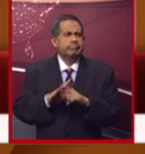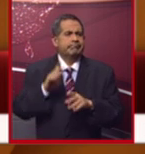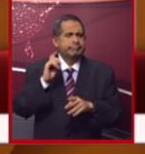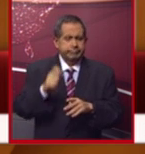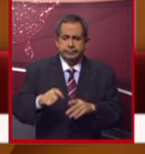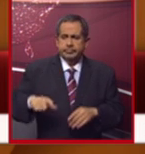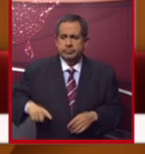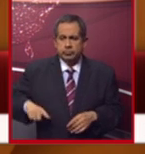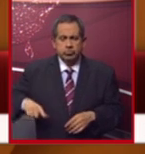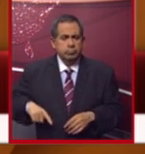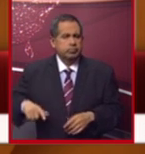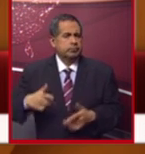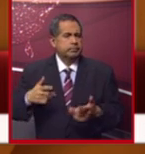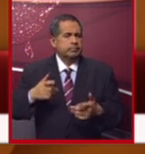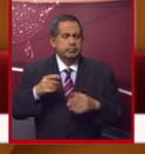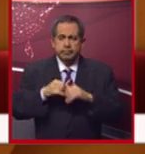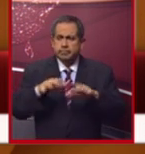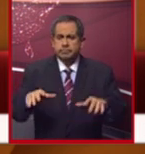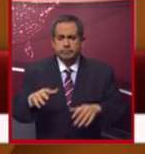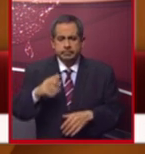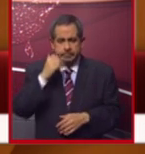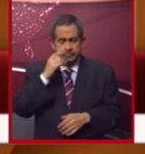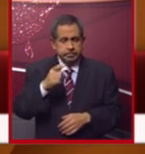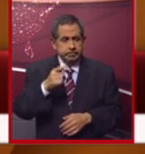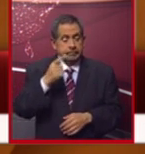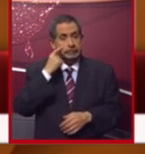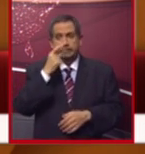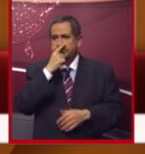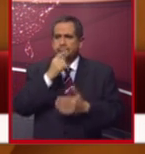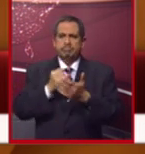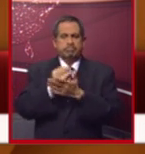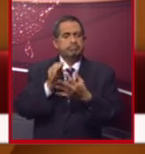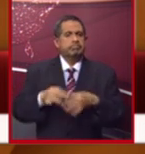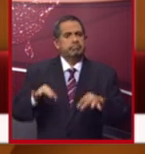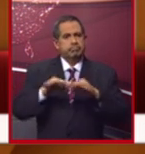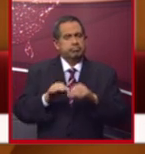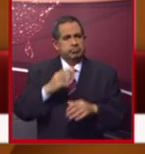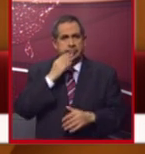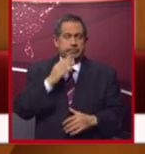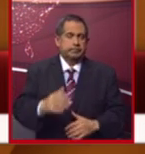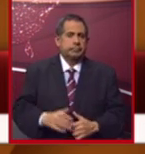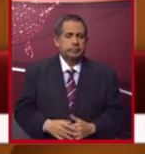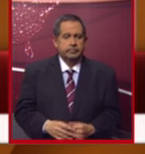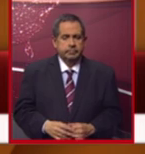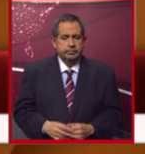orden de gobierno, se produce un efecto democrático importante.